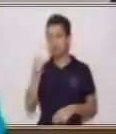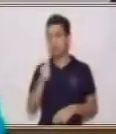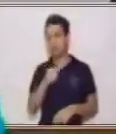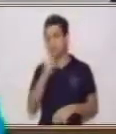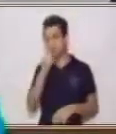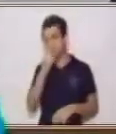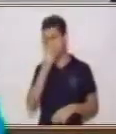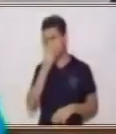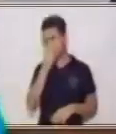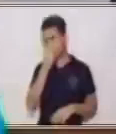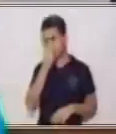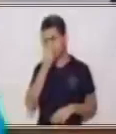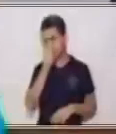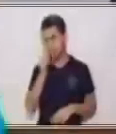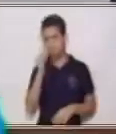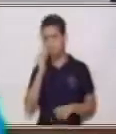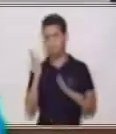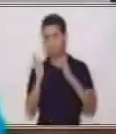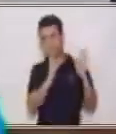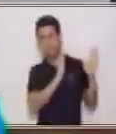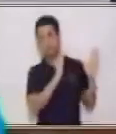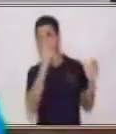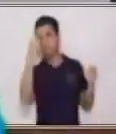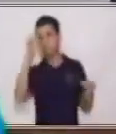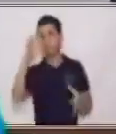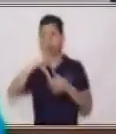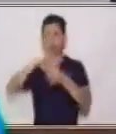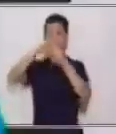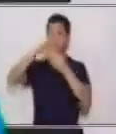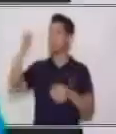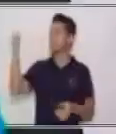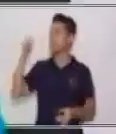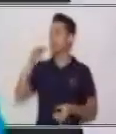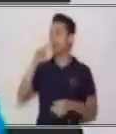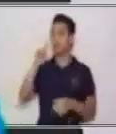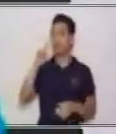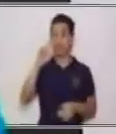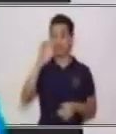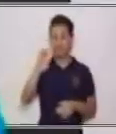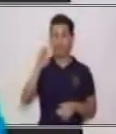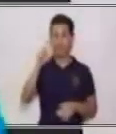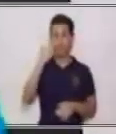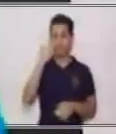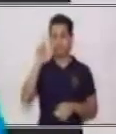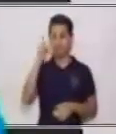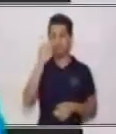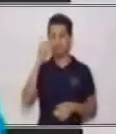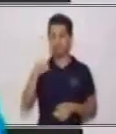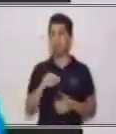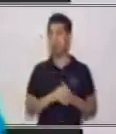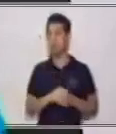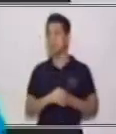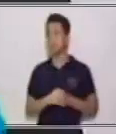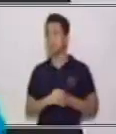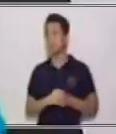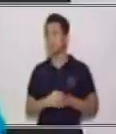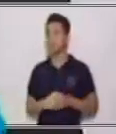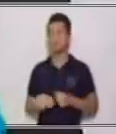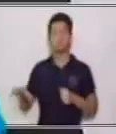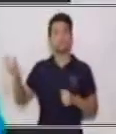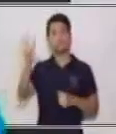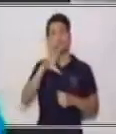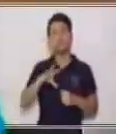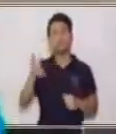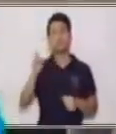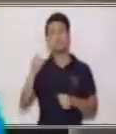lado, porque tiene que ver también con lo de la edición. ¿Por qué tiene que ver todo eso? Fíjate que esto es más que todo para